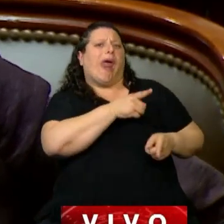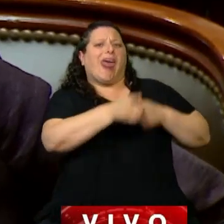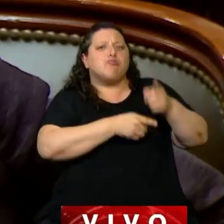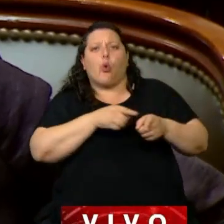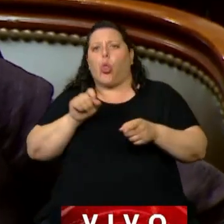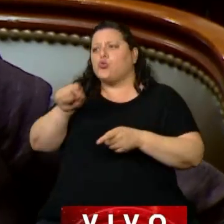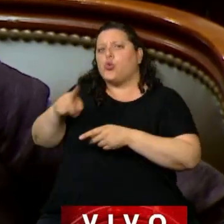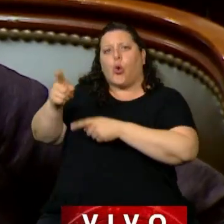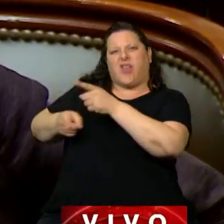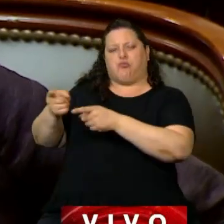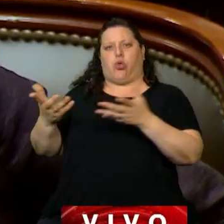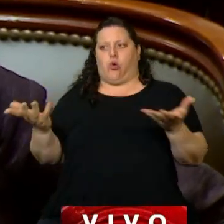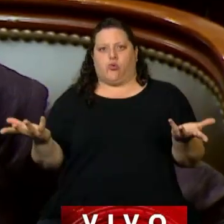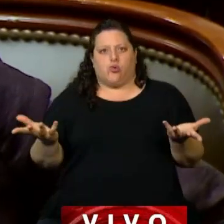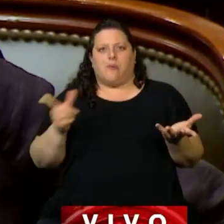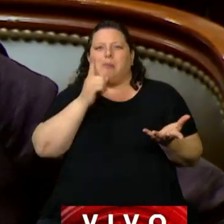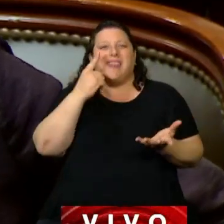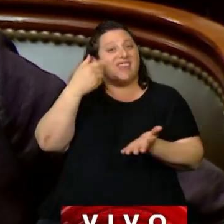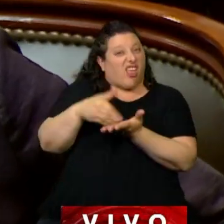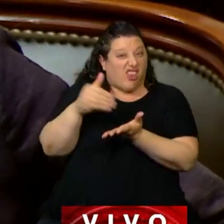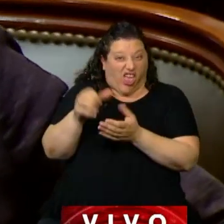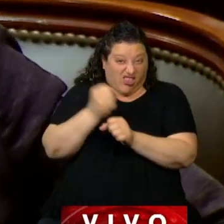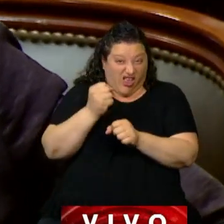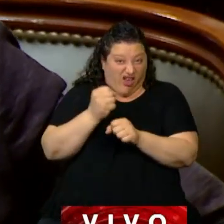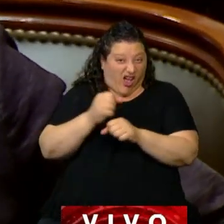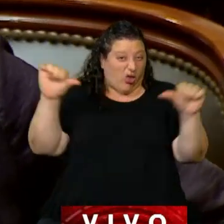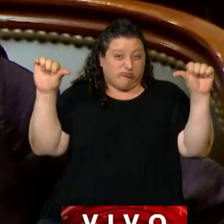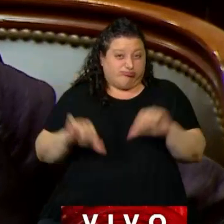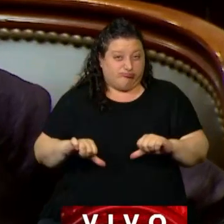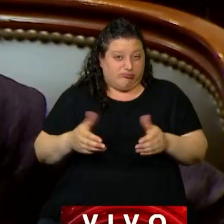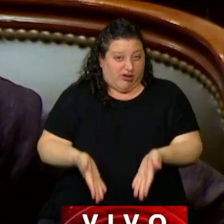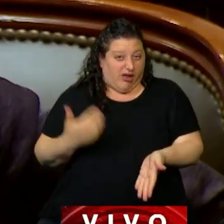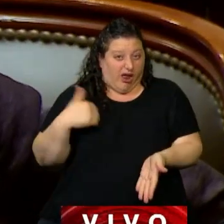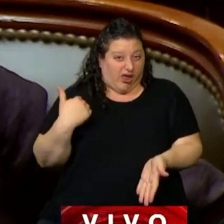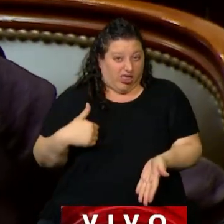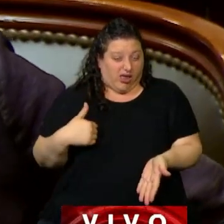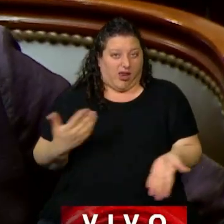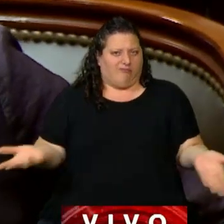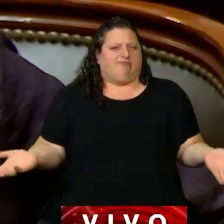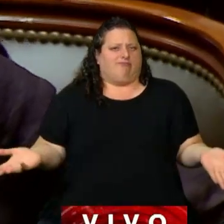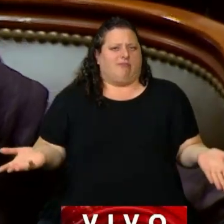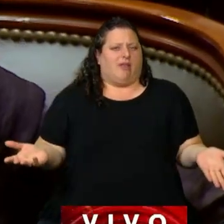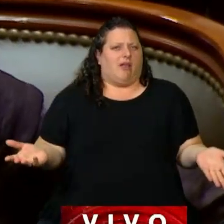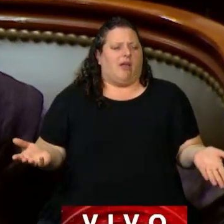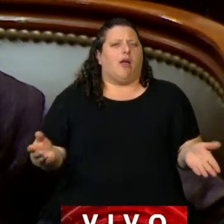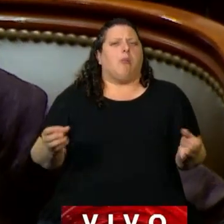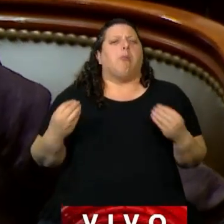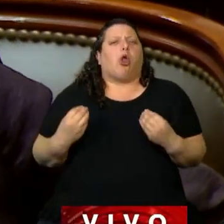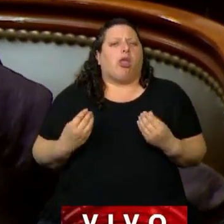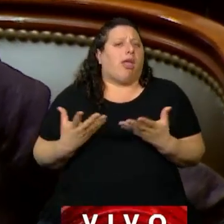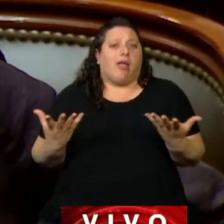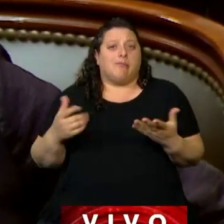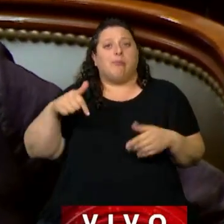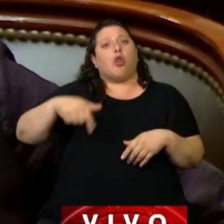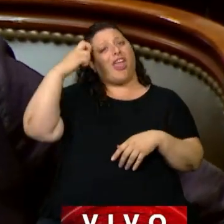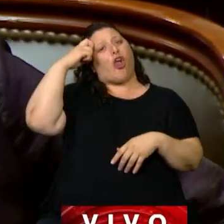obviamente el inadi está funcionando pésimo en la Argentina y está funcionando pésimo porque este congreso no exige